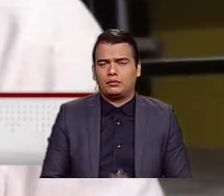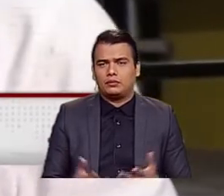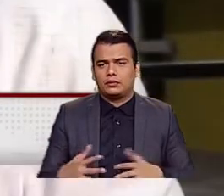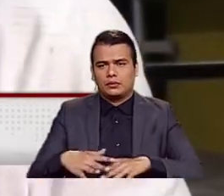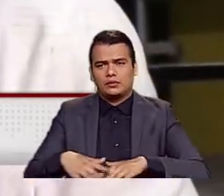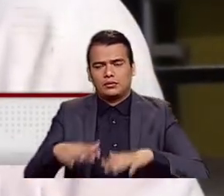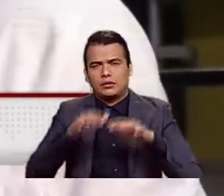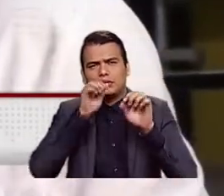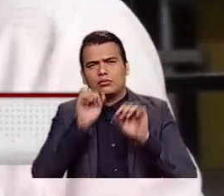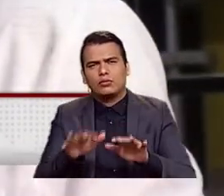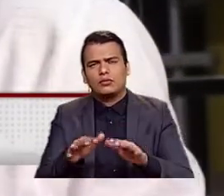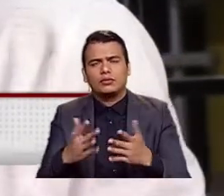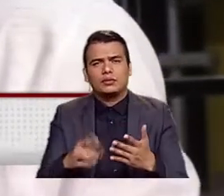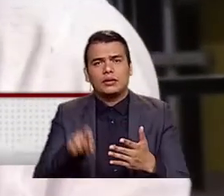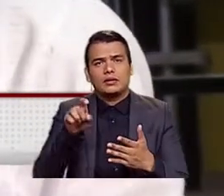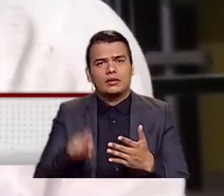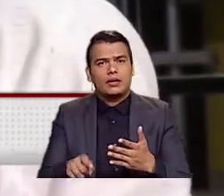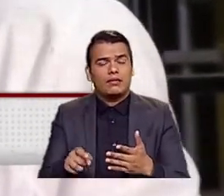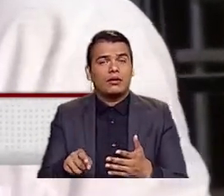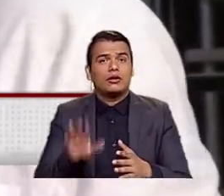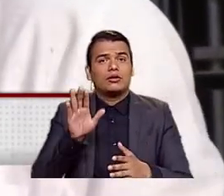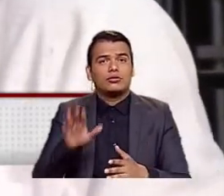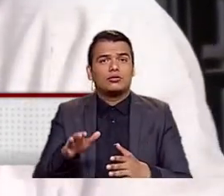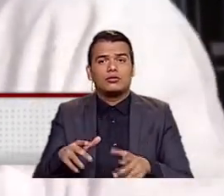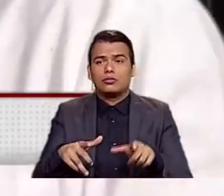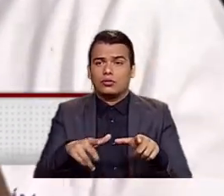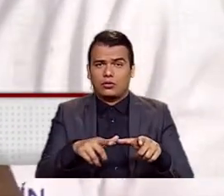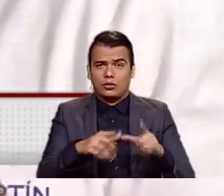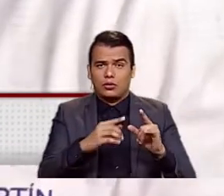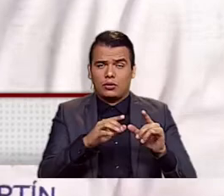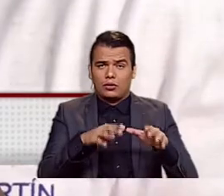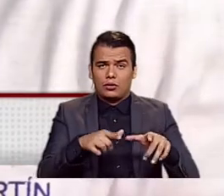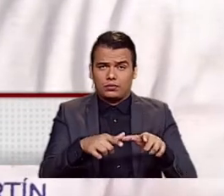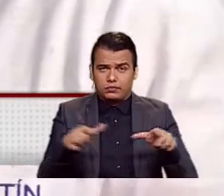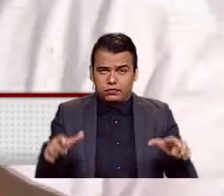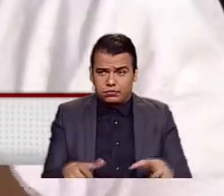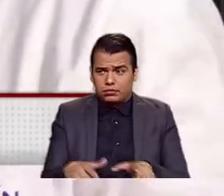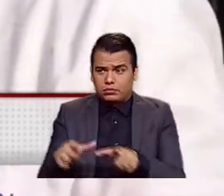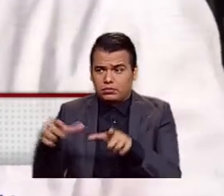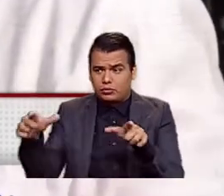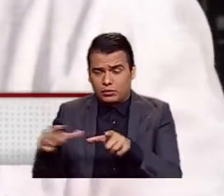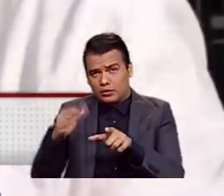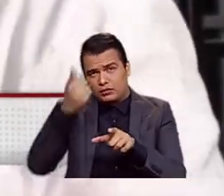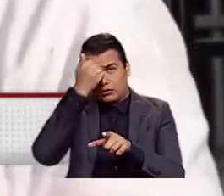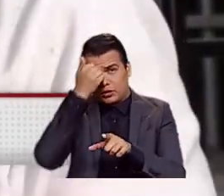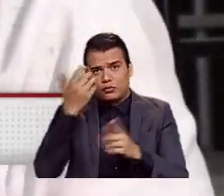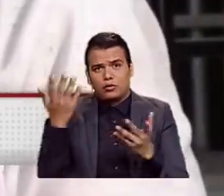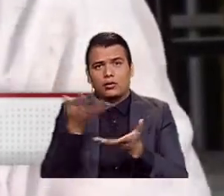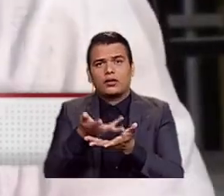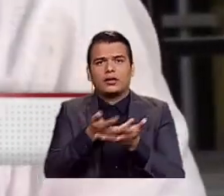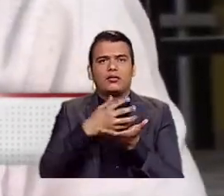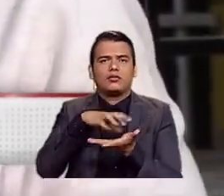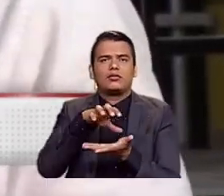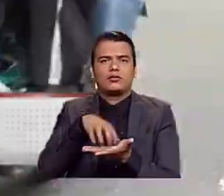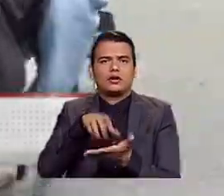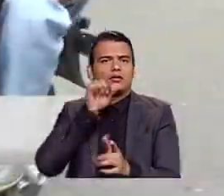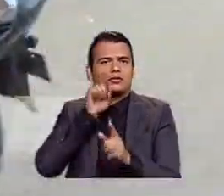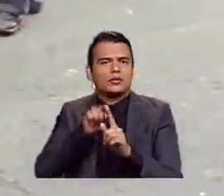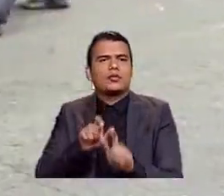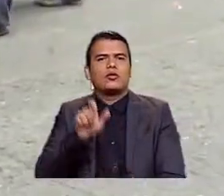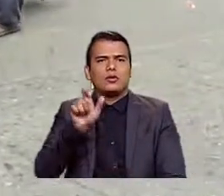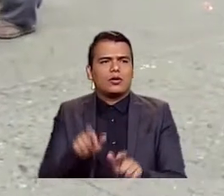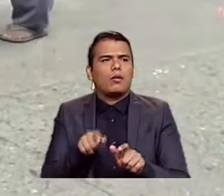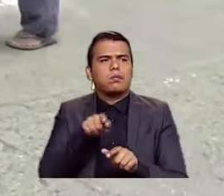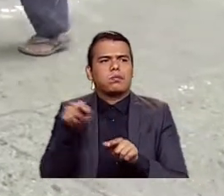que establecer, construir unas plazas satélites, pero en el centro de Quibdó, para que nuestros